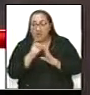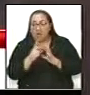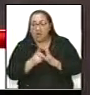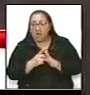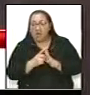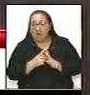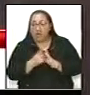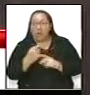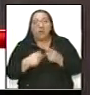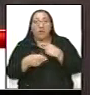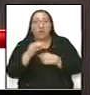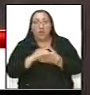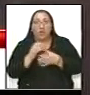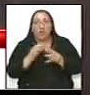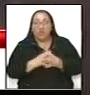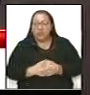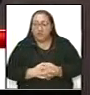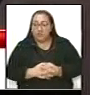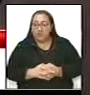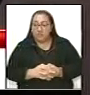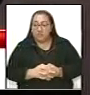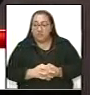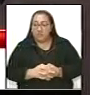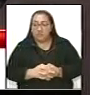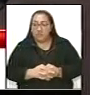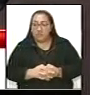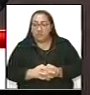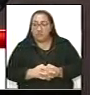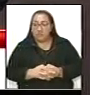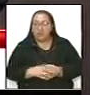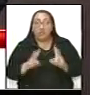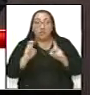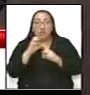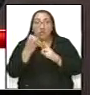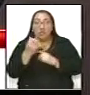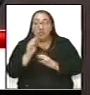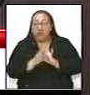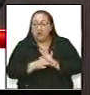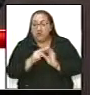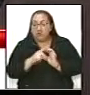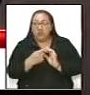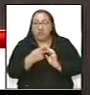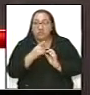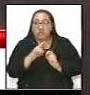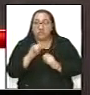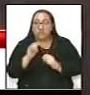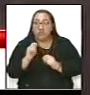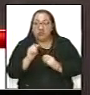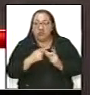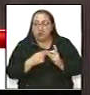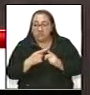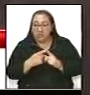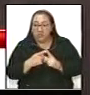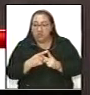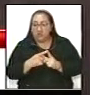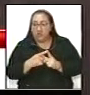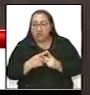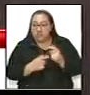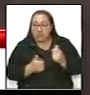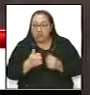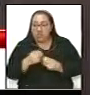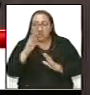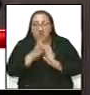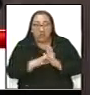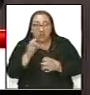se vuelve a mencionar los estímulos a las artes y a las industrias culturales con un mínimo de 1.000 unidades impositivas. Entonces, ¿cuál sería el